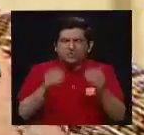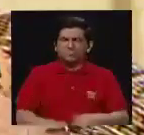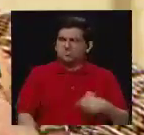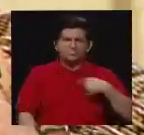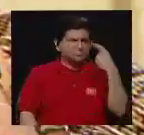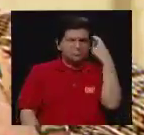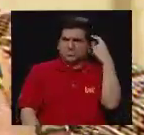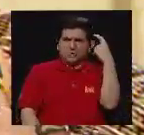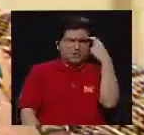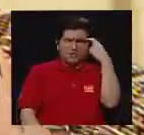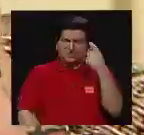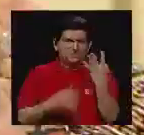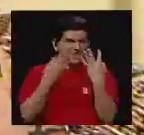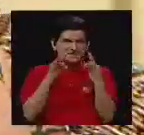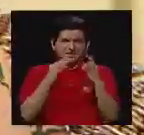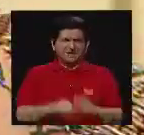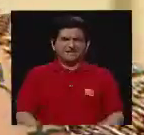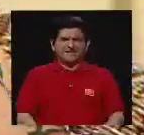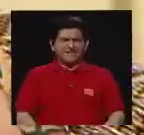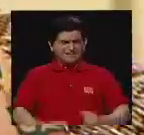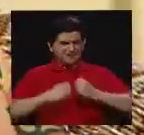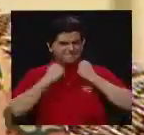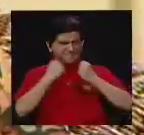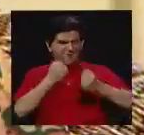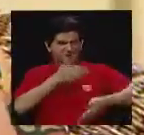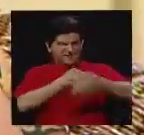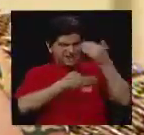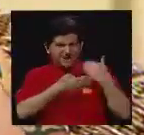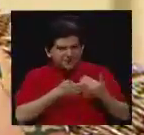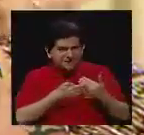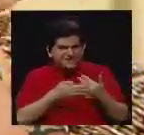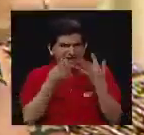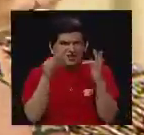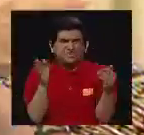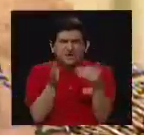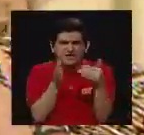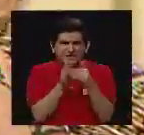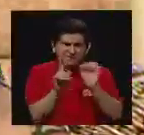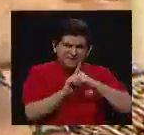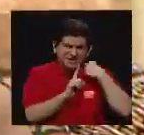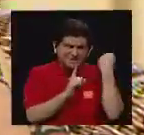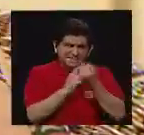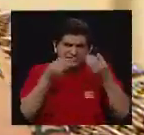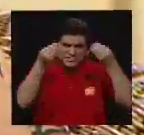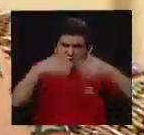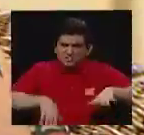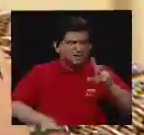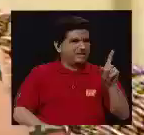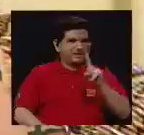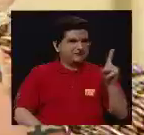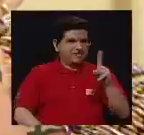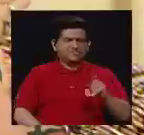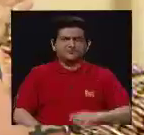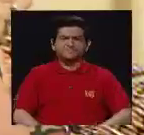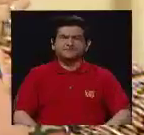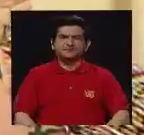Yo problema? no pienso que se intente darle fuerza al pasado como para volver a una situación que se perdió.